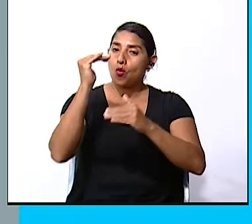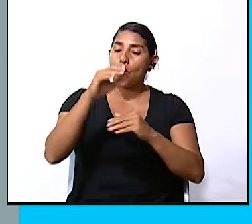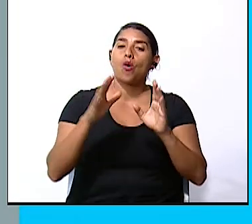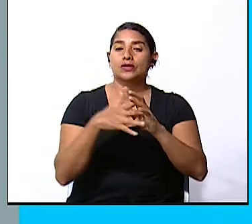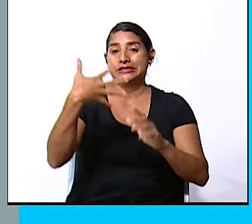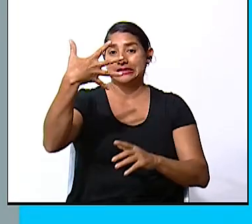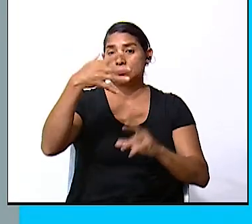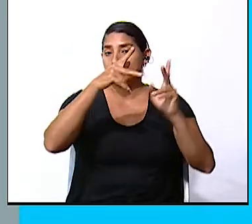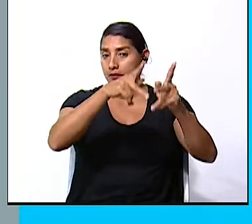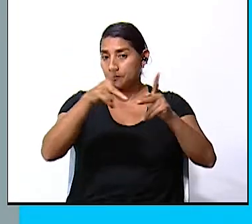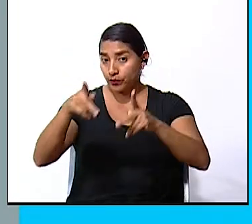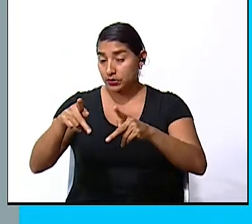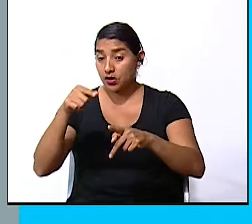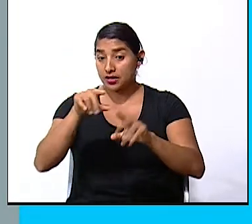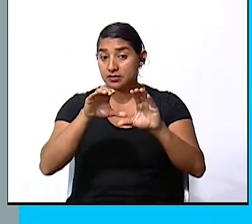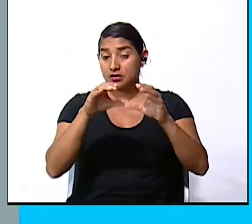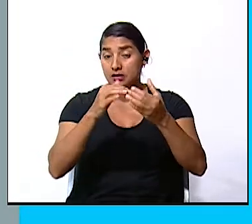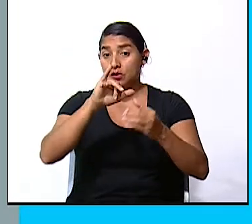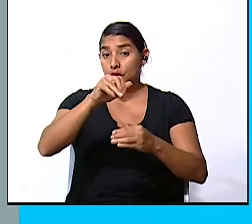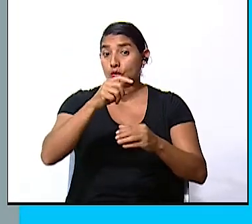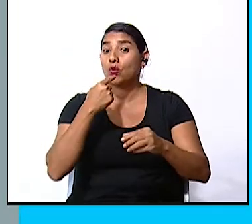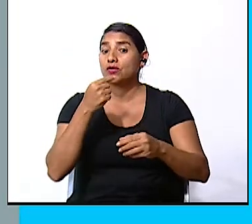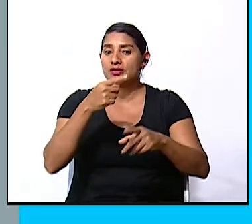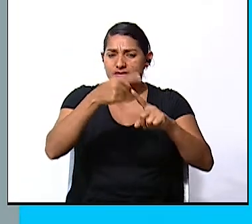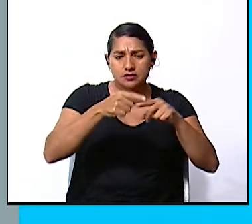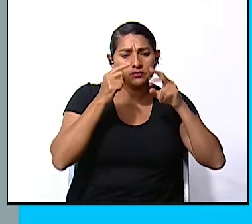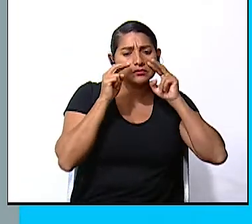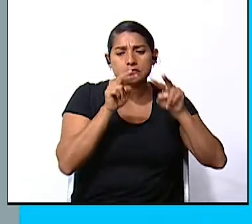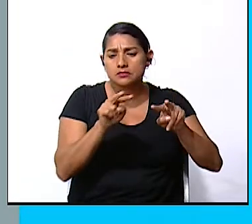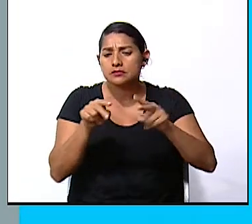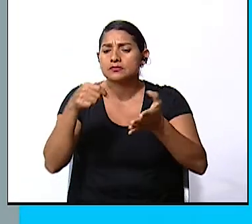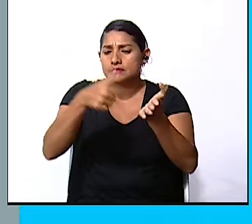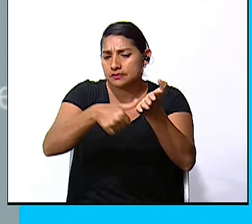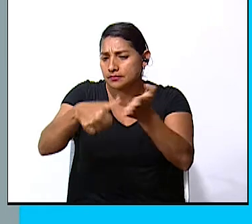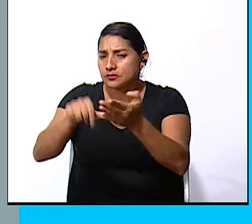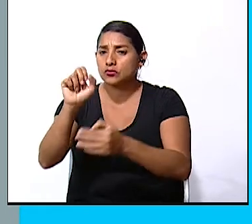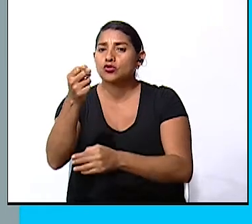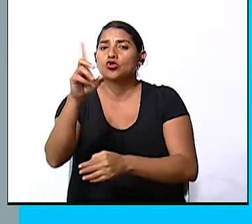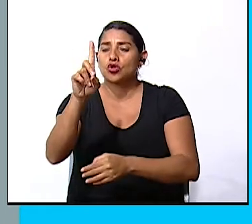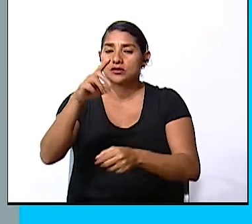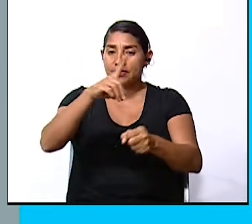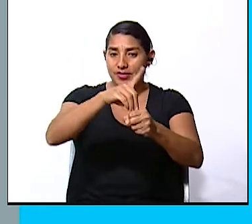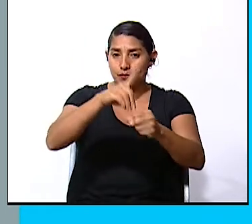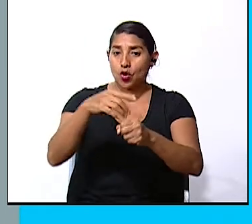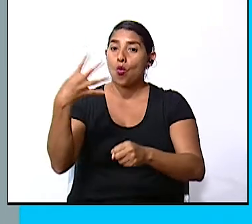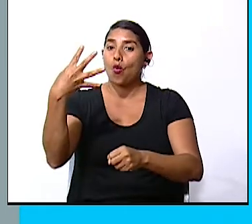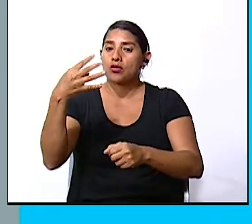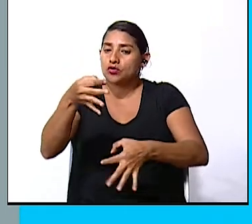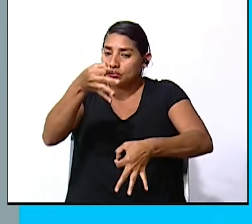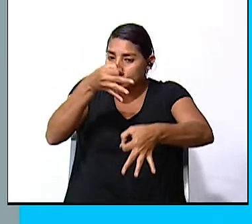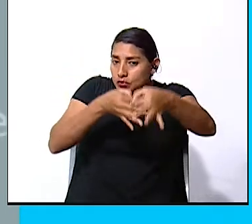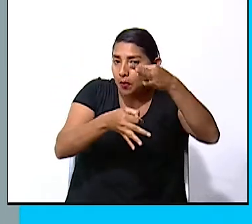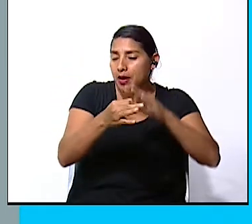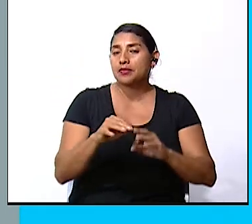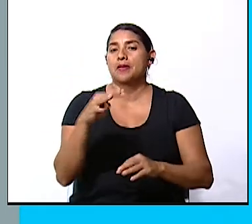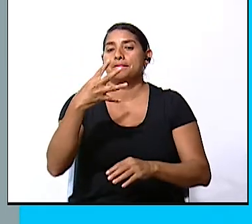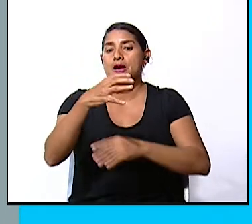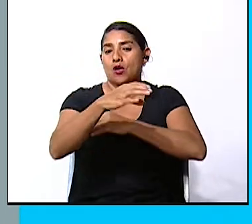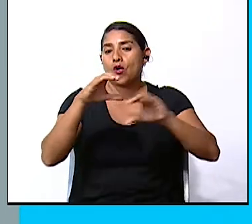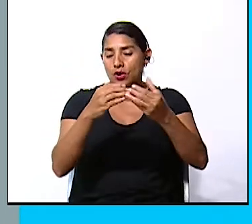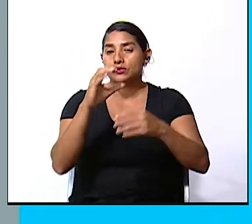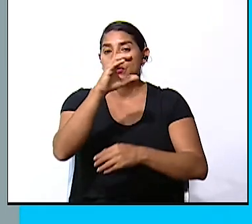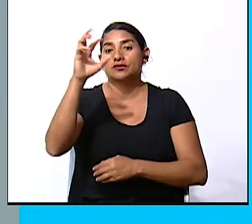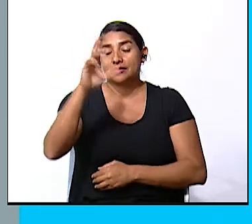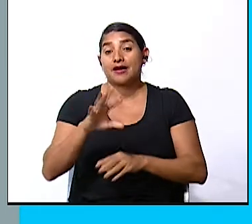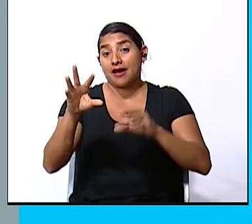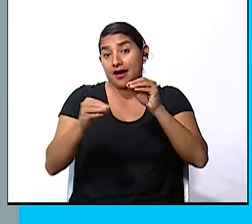5 miembros. A dicha junta le correspondió supervisar la elección de 12 diputados y 4 suplentes para el Congreso costarricense, y